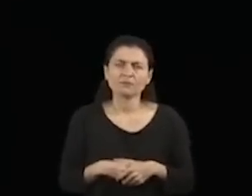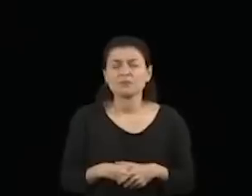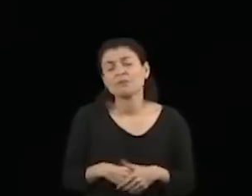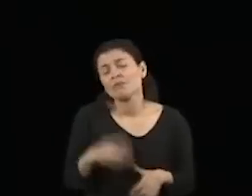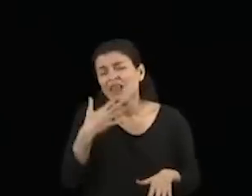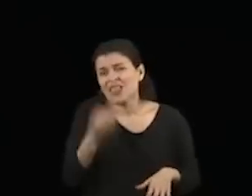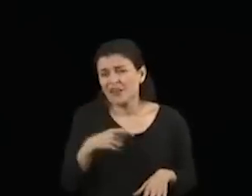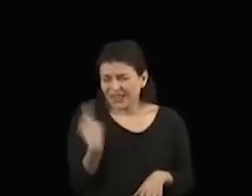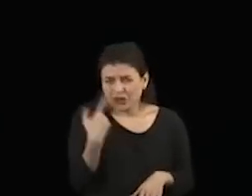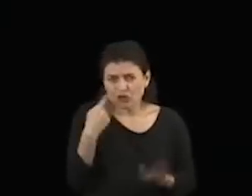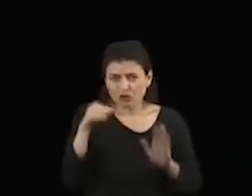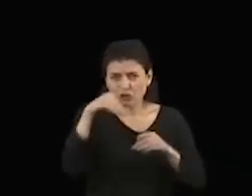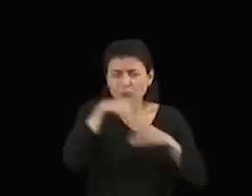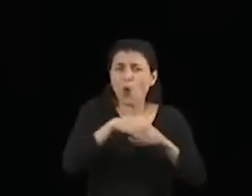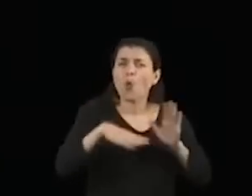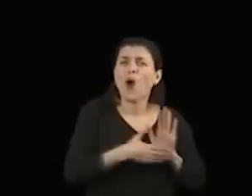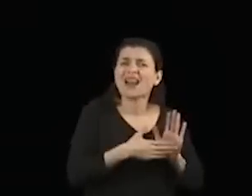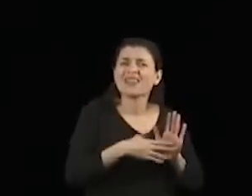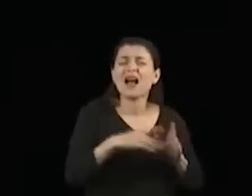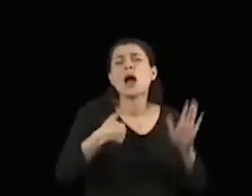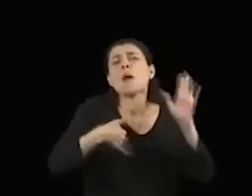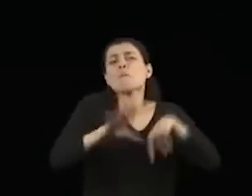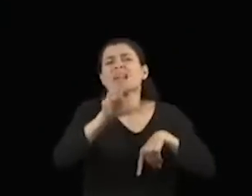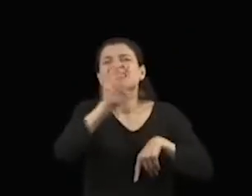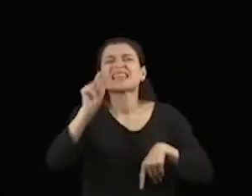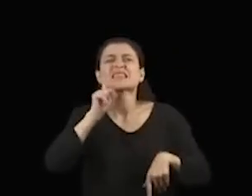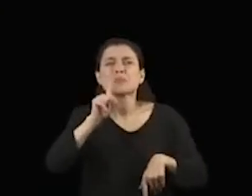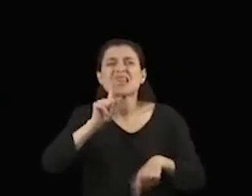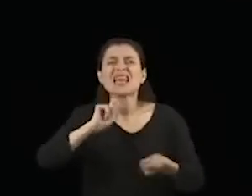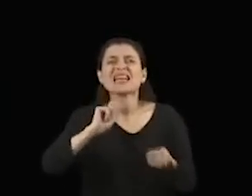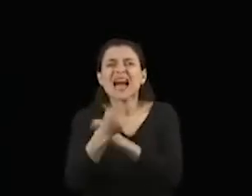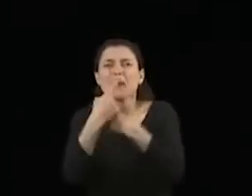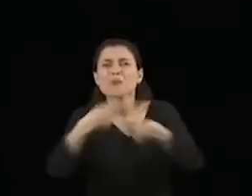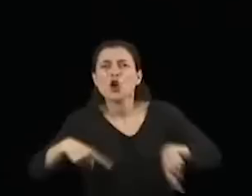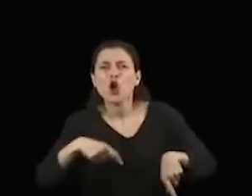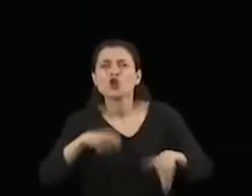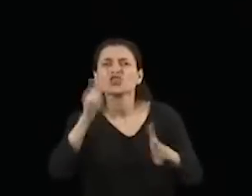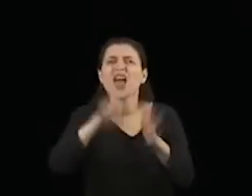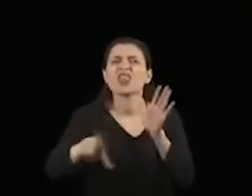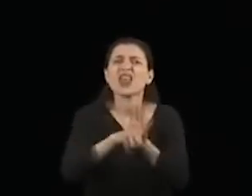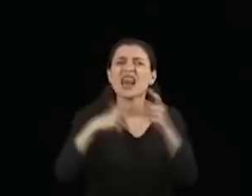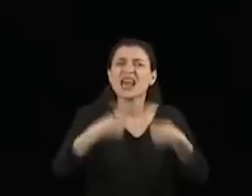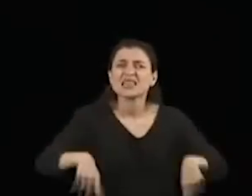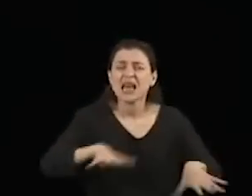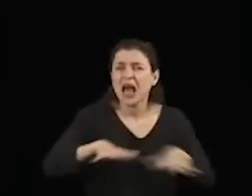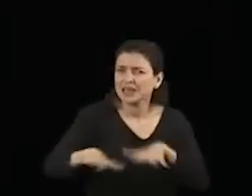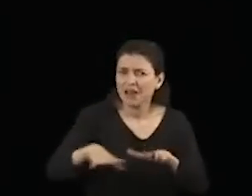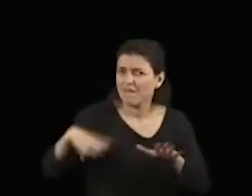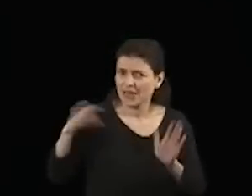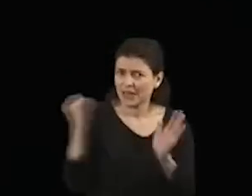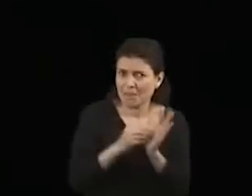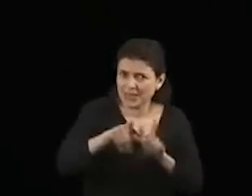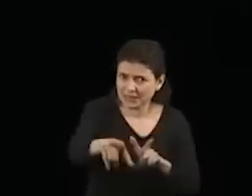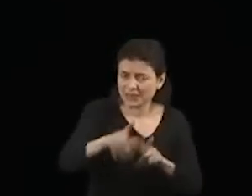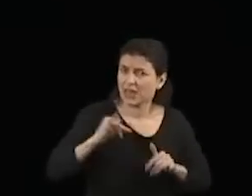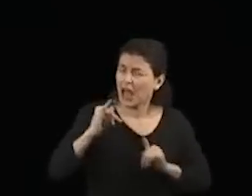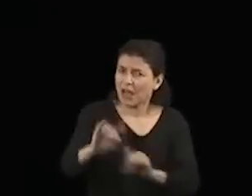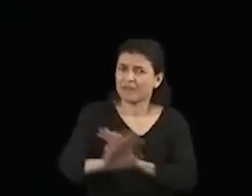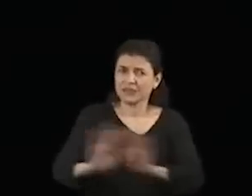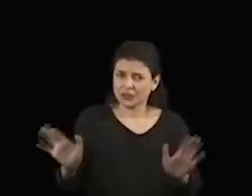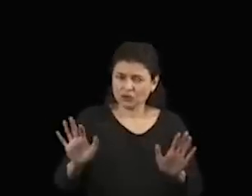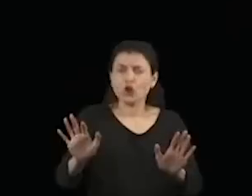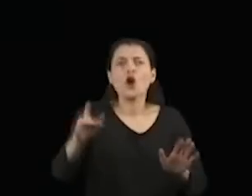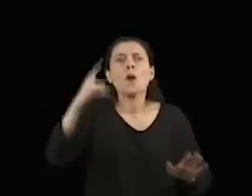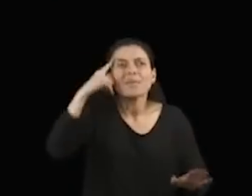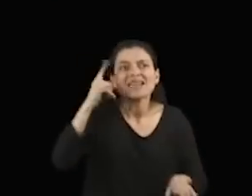reformas estructurales más pendientes, una vez que pase todo esto, no es que nos vamos a convertir tan libres como